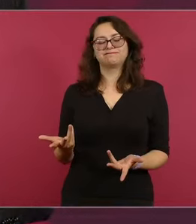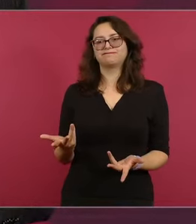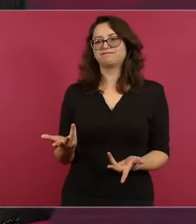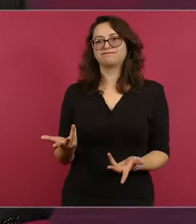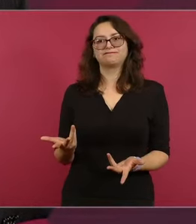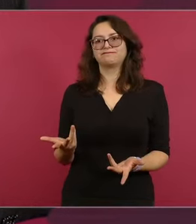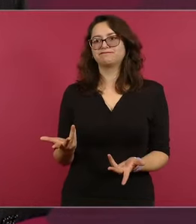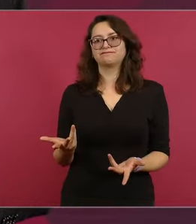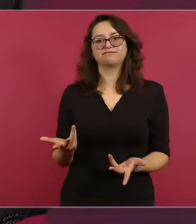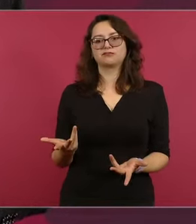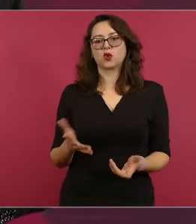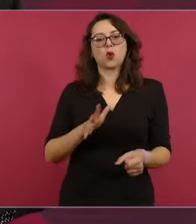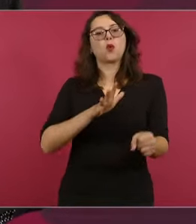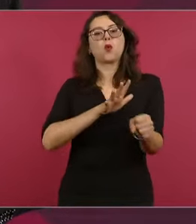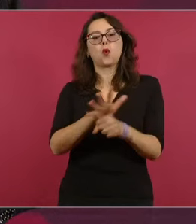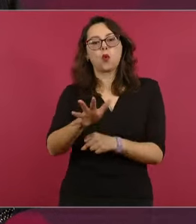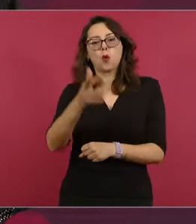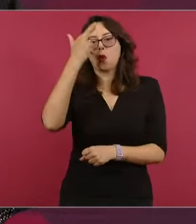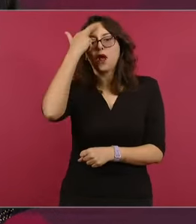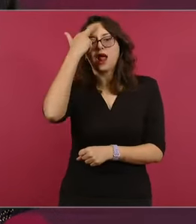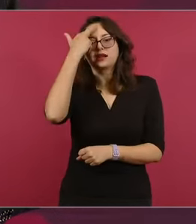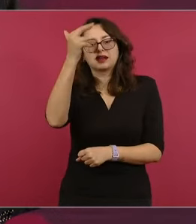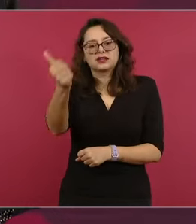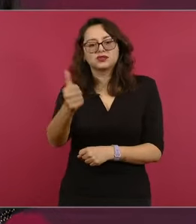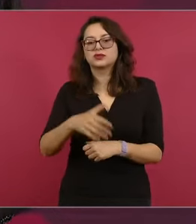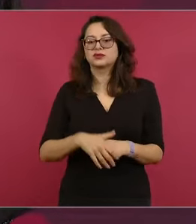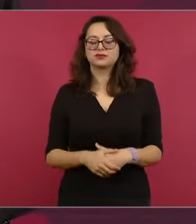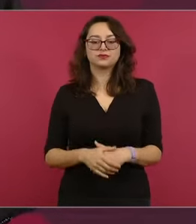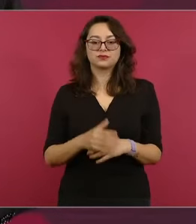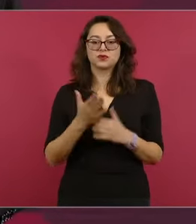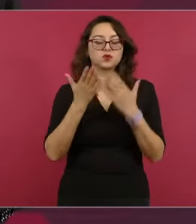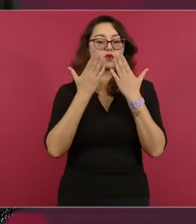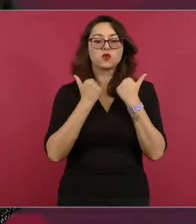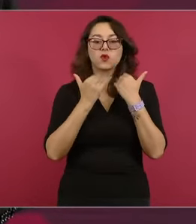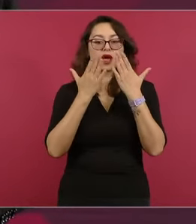ninguna razón, porque